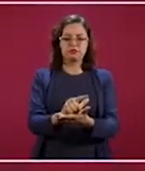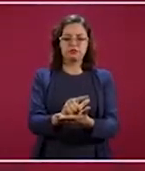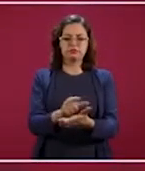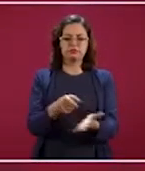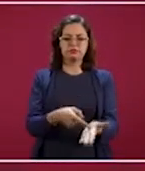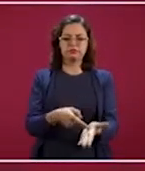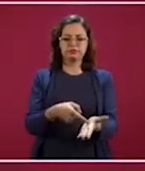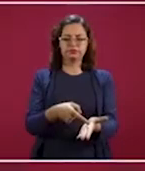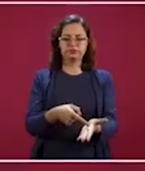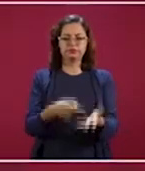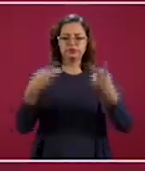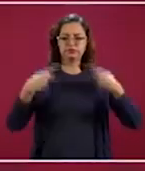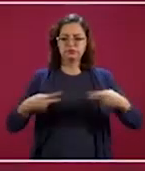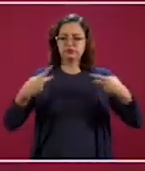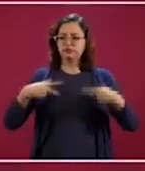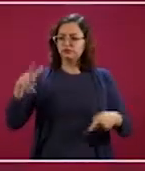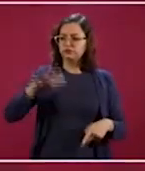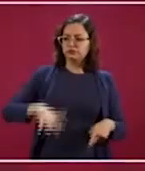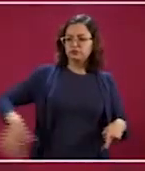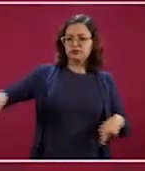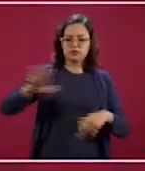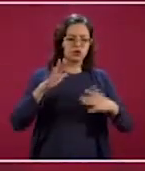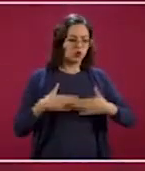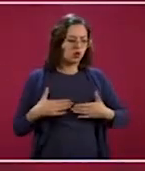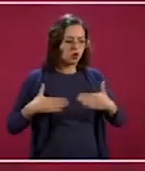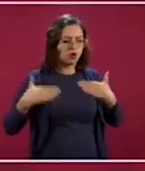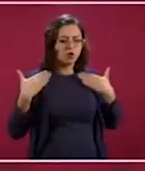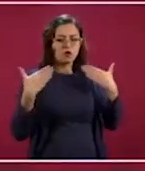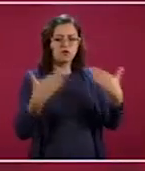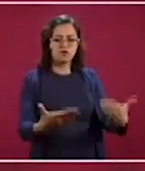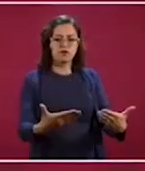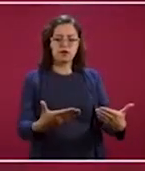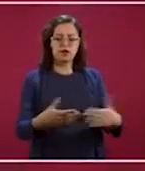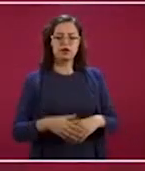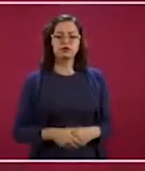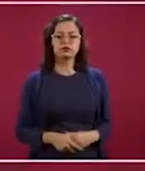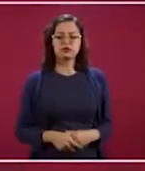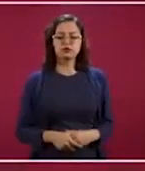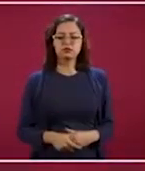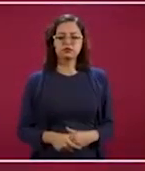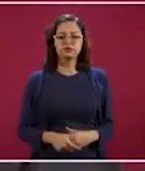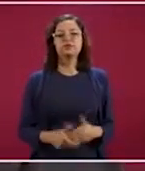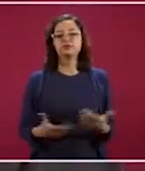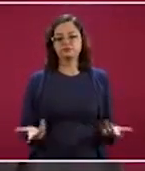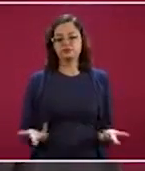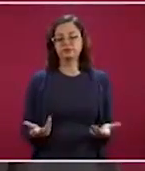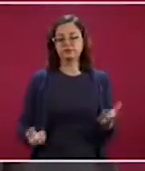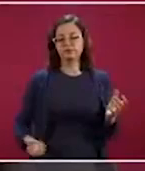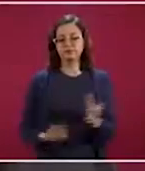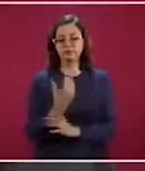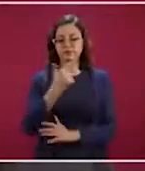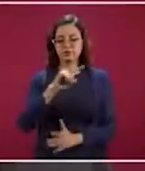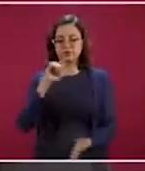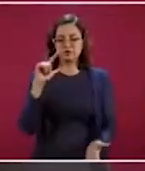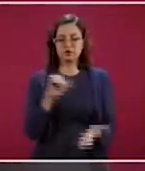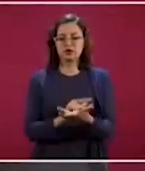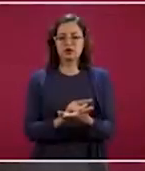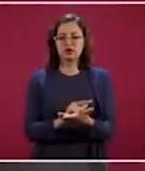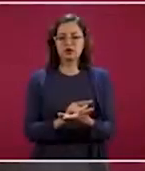de confianza ciudadana así sé llama la ley